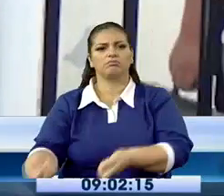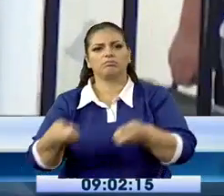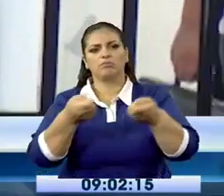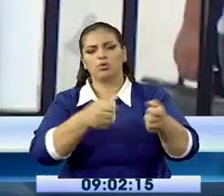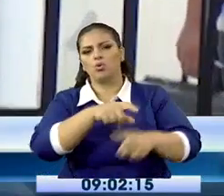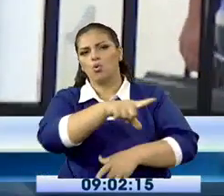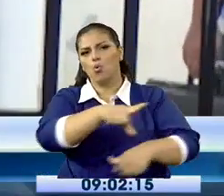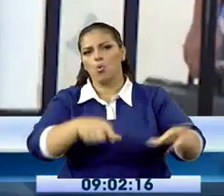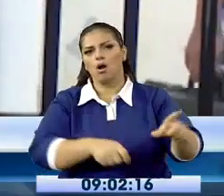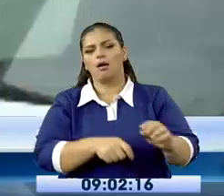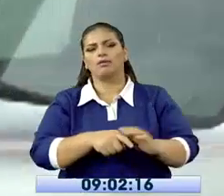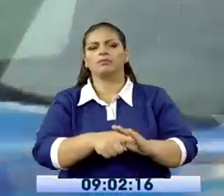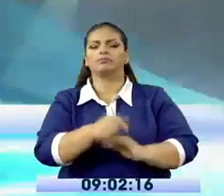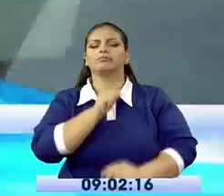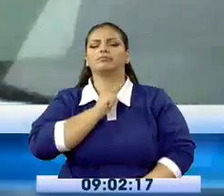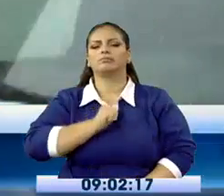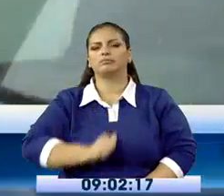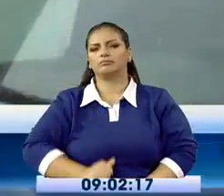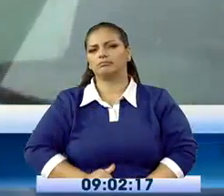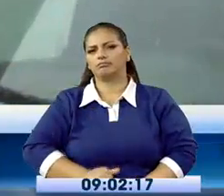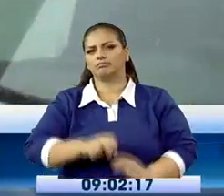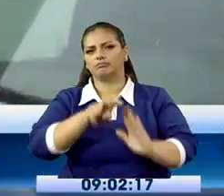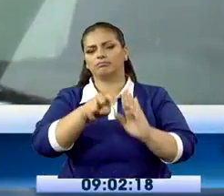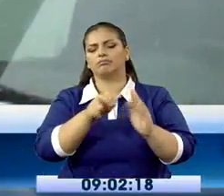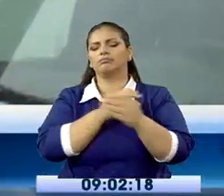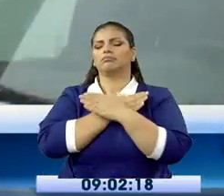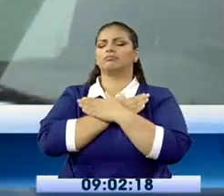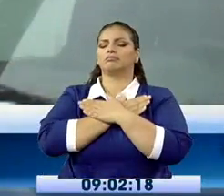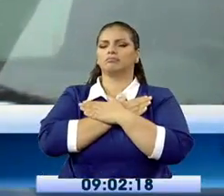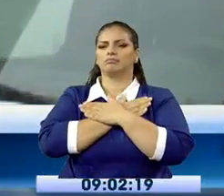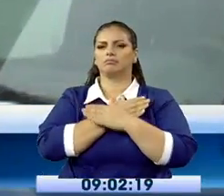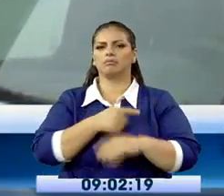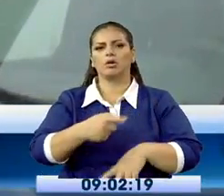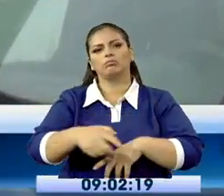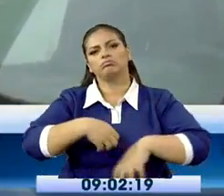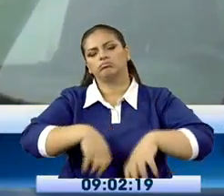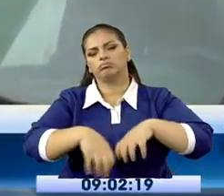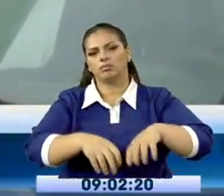en medio del dolor de sus familiares. Desde Los Ríos informó Odette Camacho.